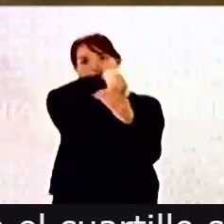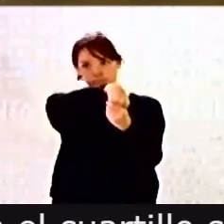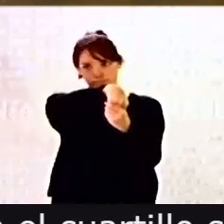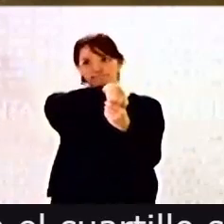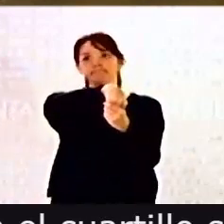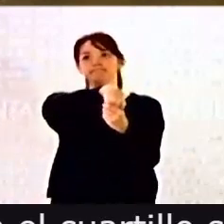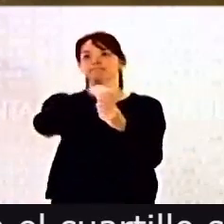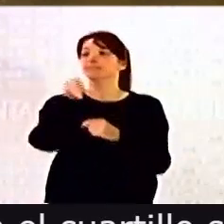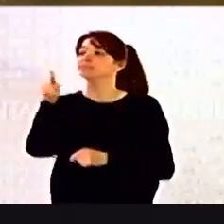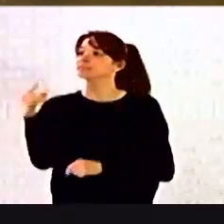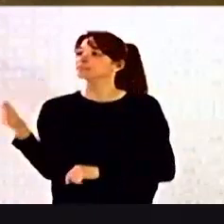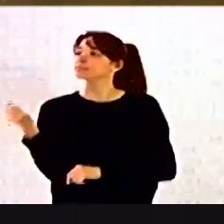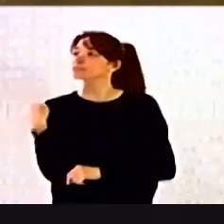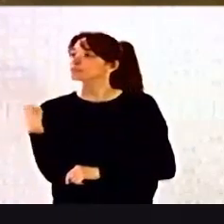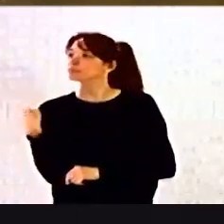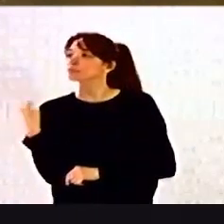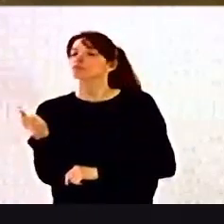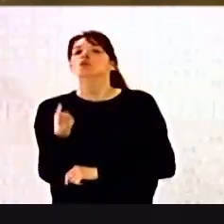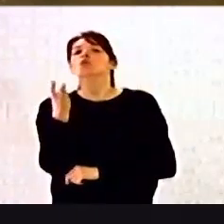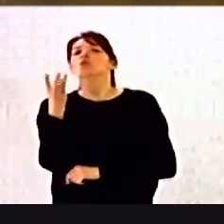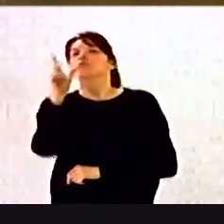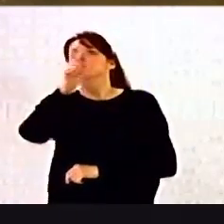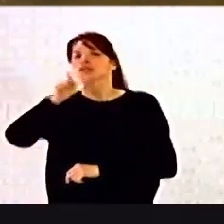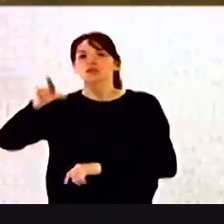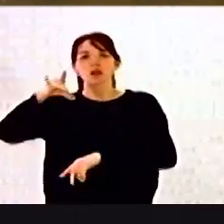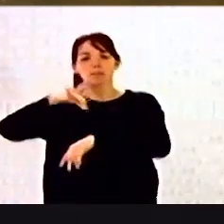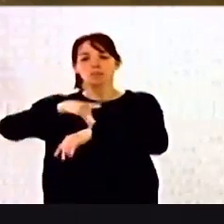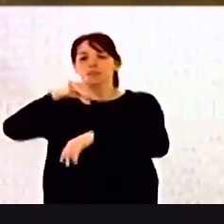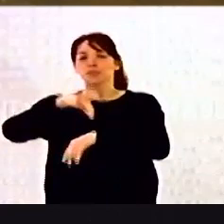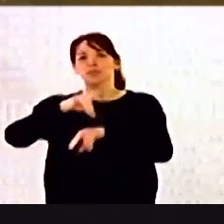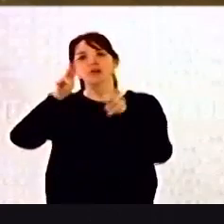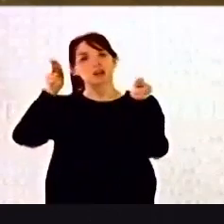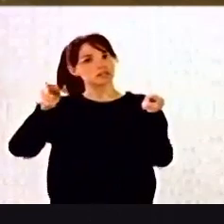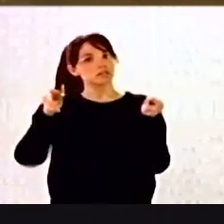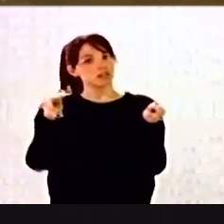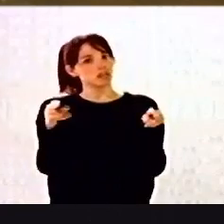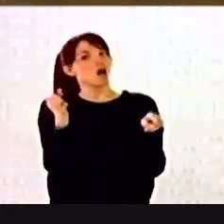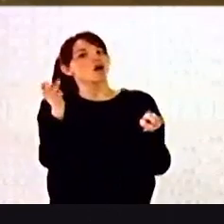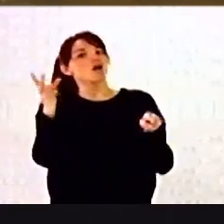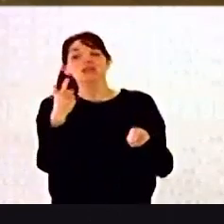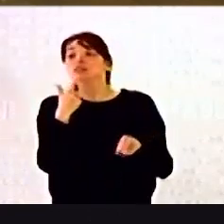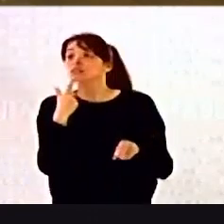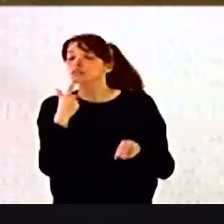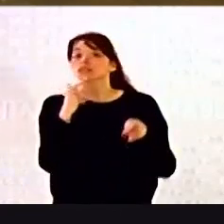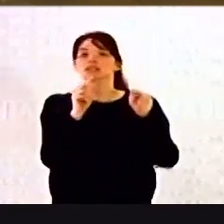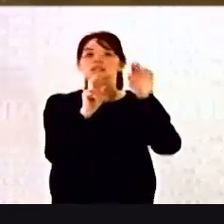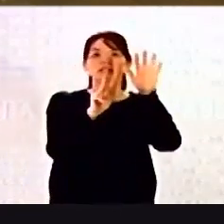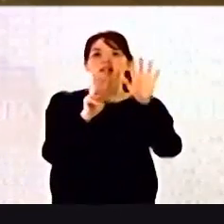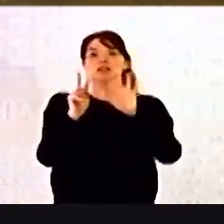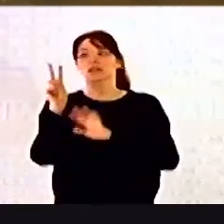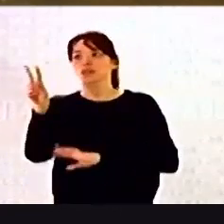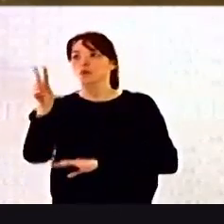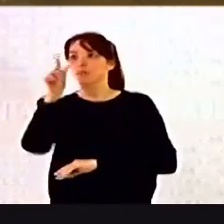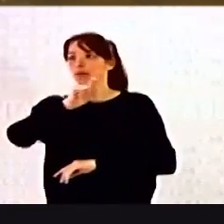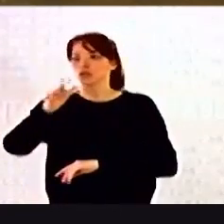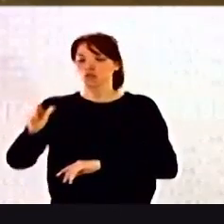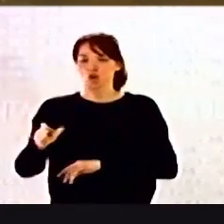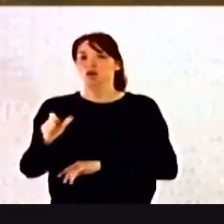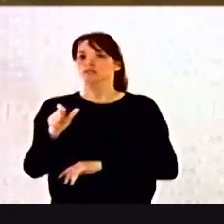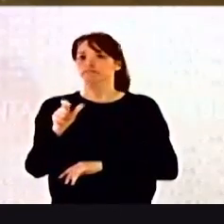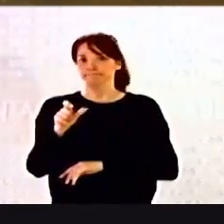Me preguntaba cuántos casos positivos hay en la residencia. Le diré que hay 72 personas positivas